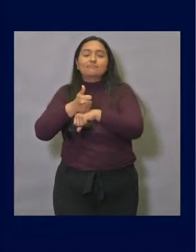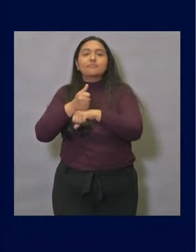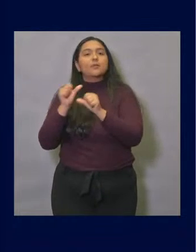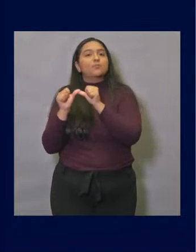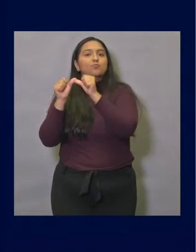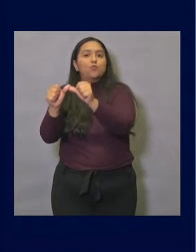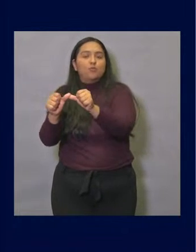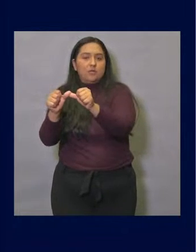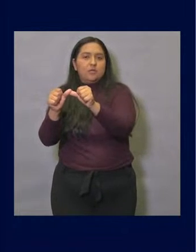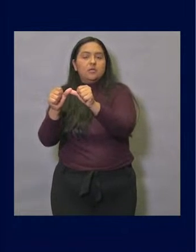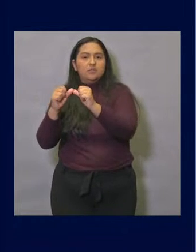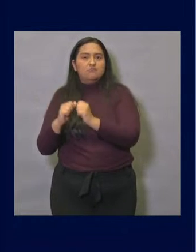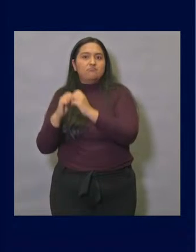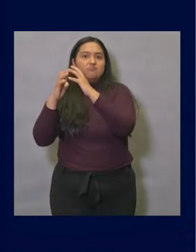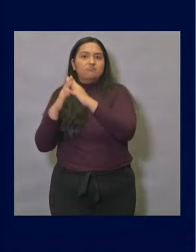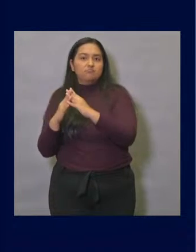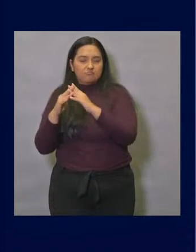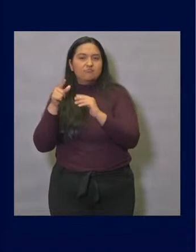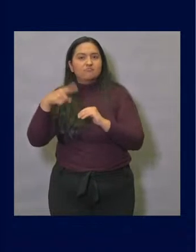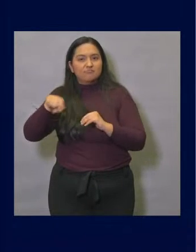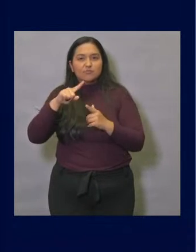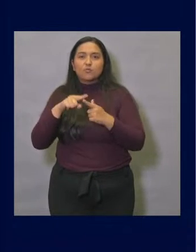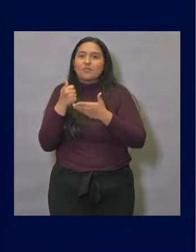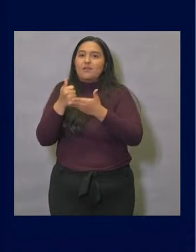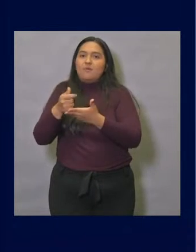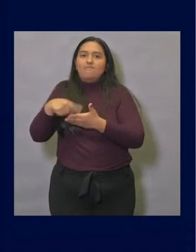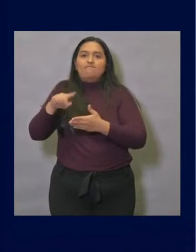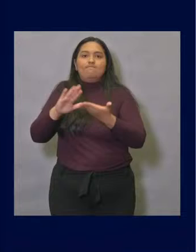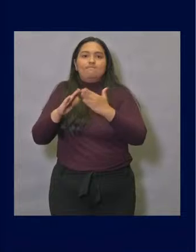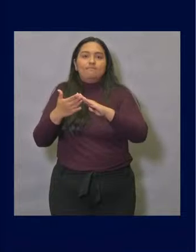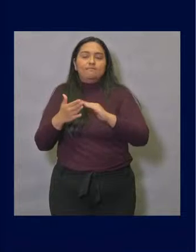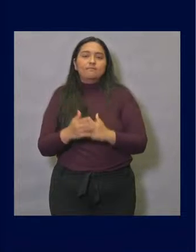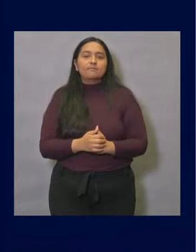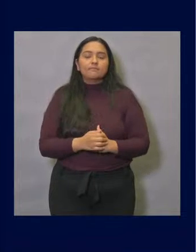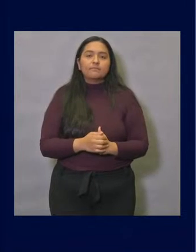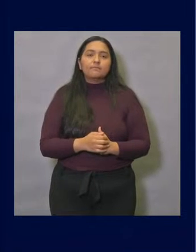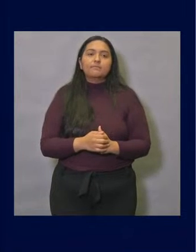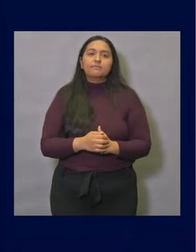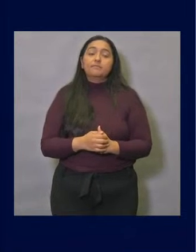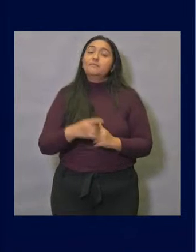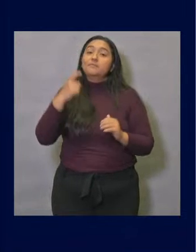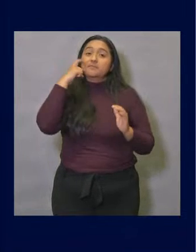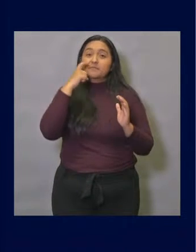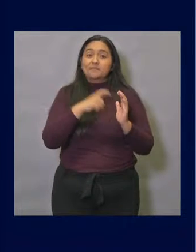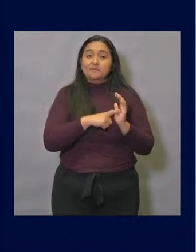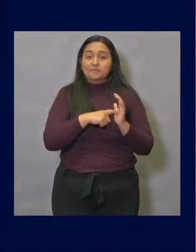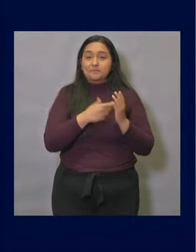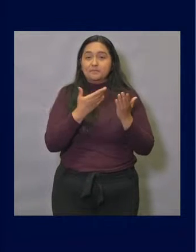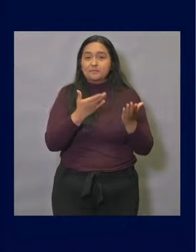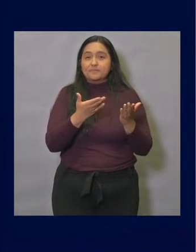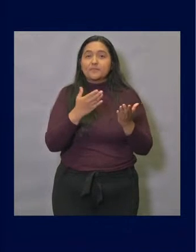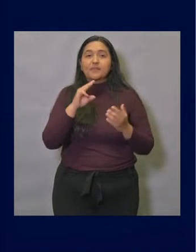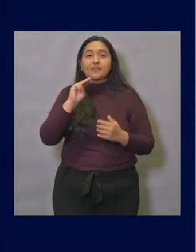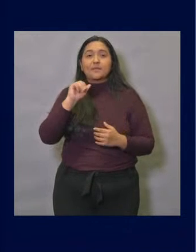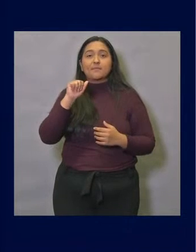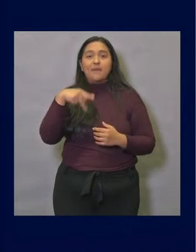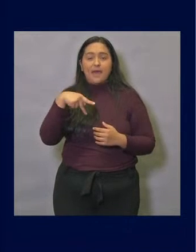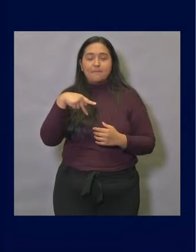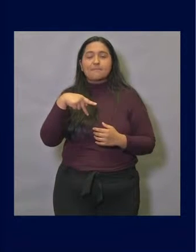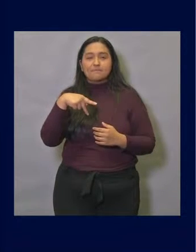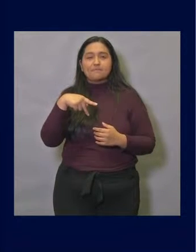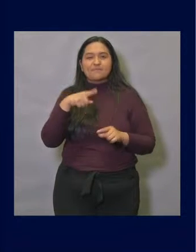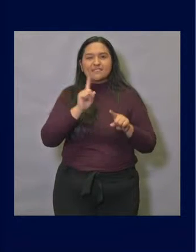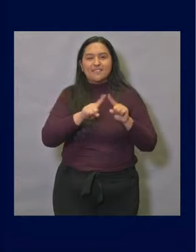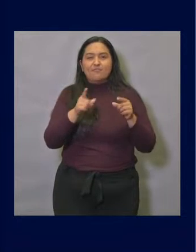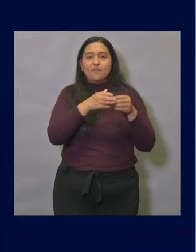son fundamentales para estas comunidades. Mientras tanto, como puede ver en este mapa de los sitios móviles de vacunación